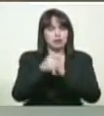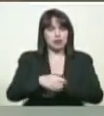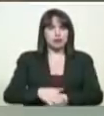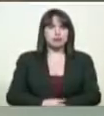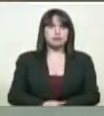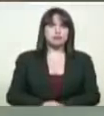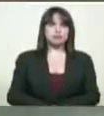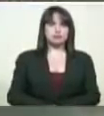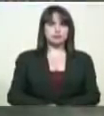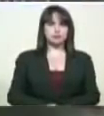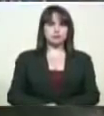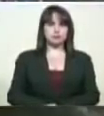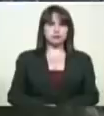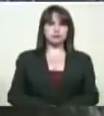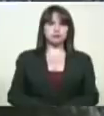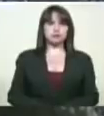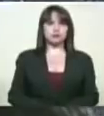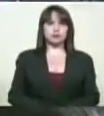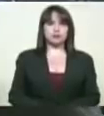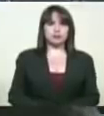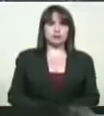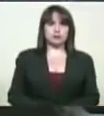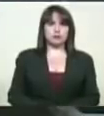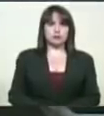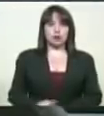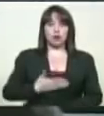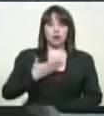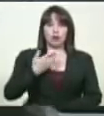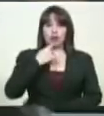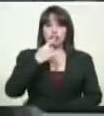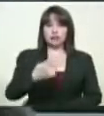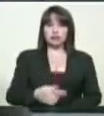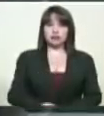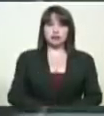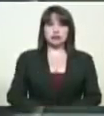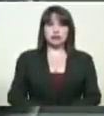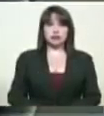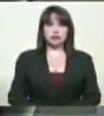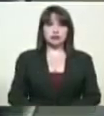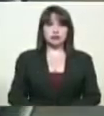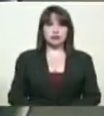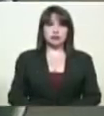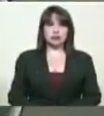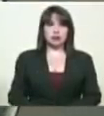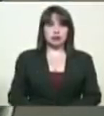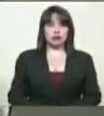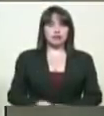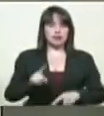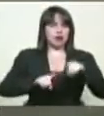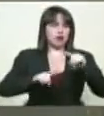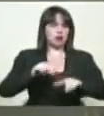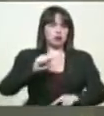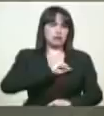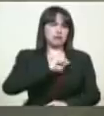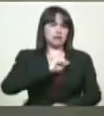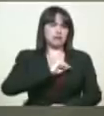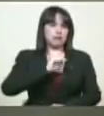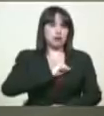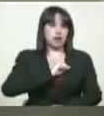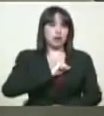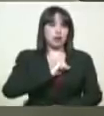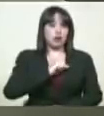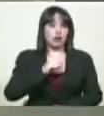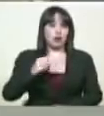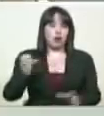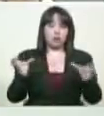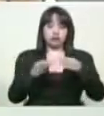sólo que yo pudiera decir es lo que más le teme el imperialismo y